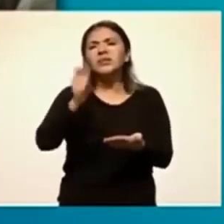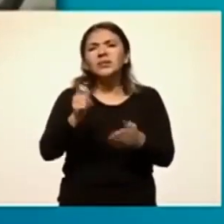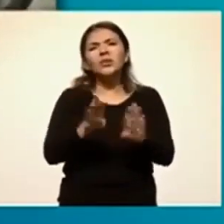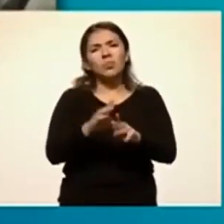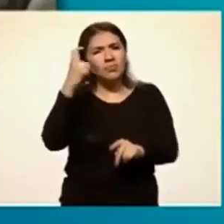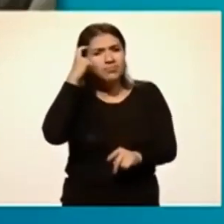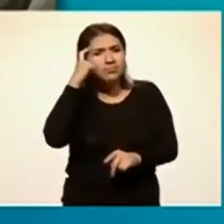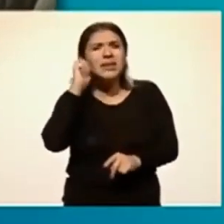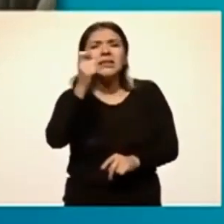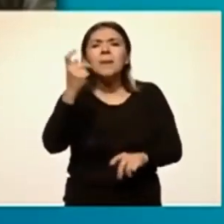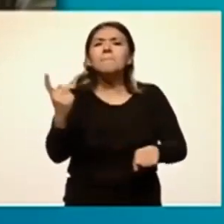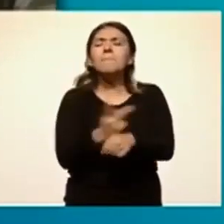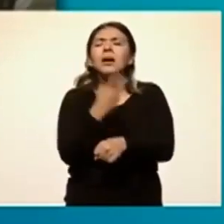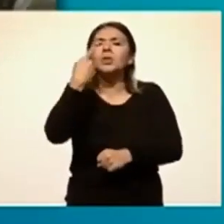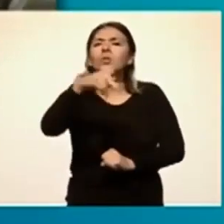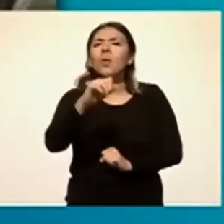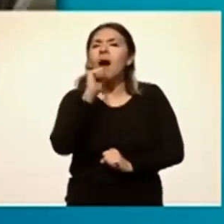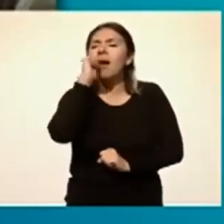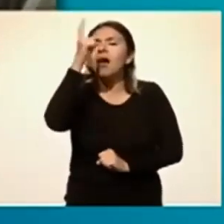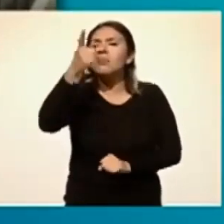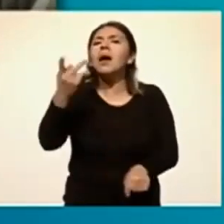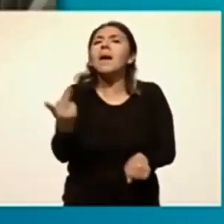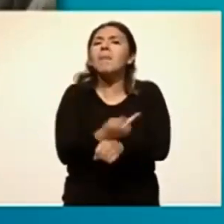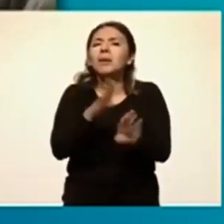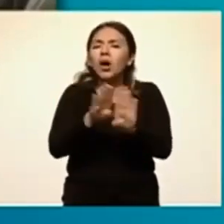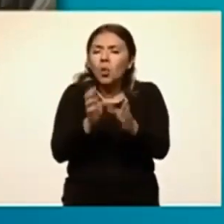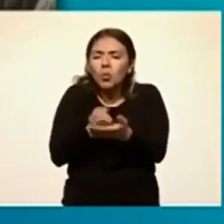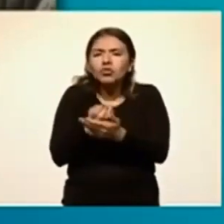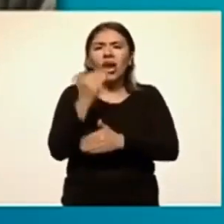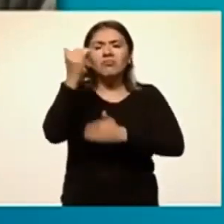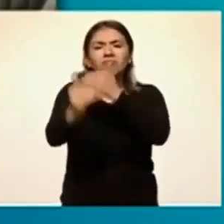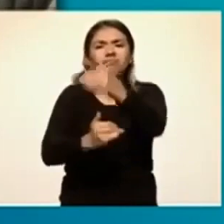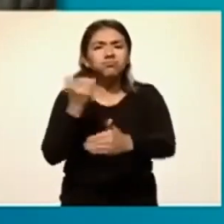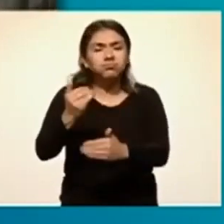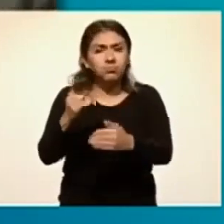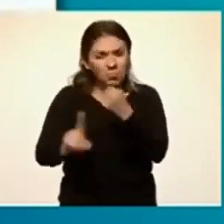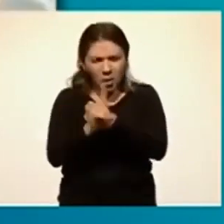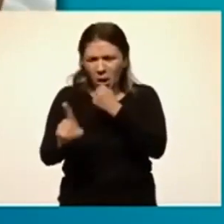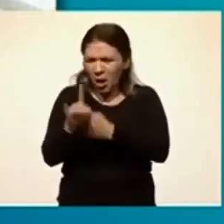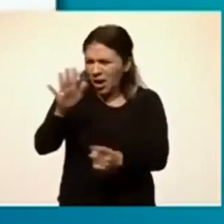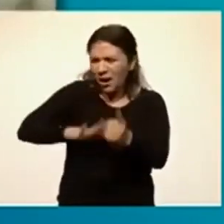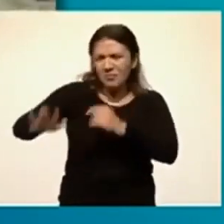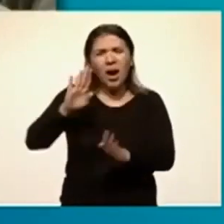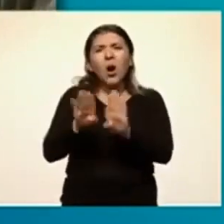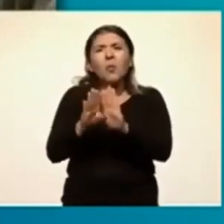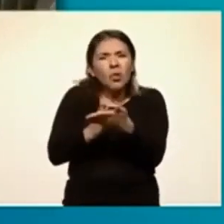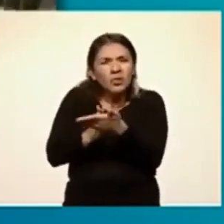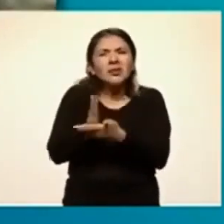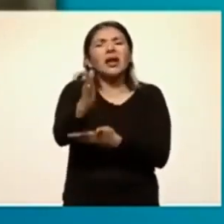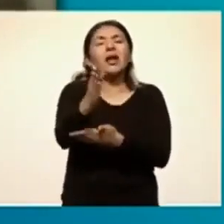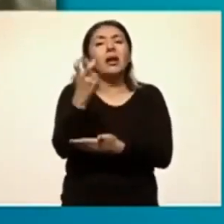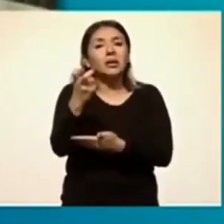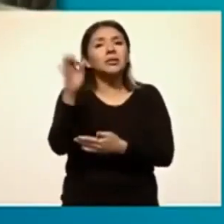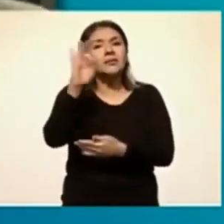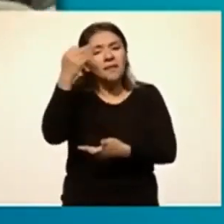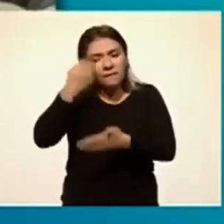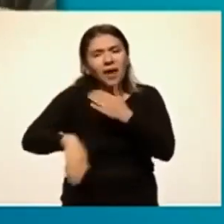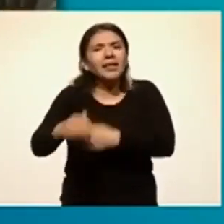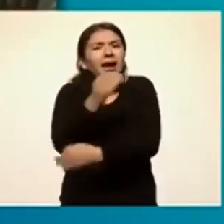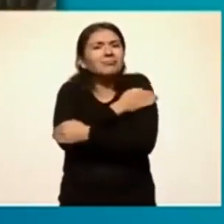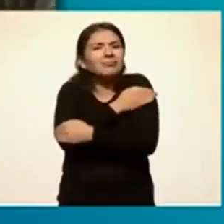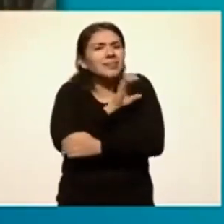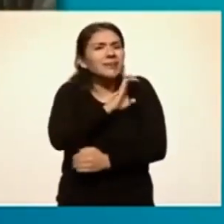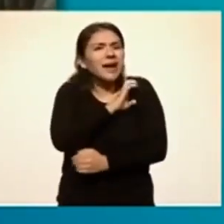reconsiderar qué te está pasando en el espíritu, qué va a pasar, cómo vamos a poder salir adelante de esto si no nos apapachamos el alma,